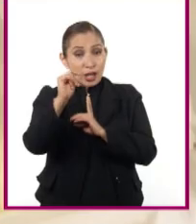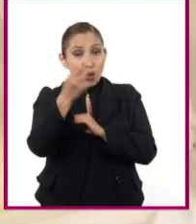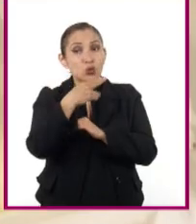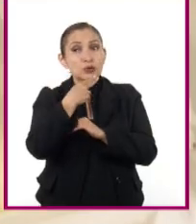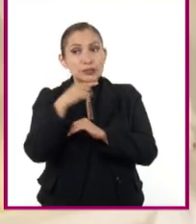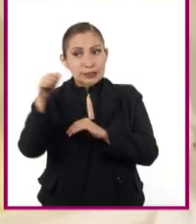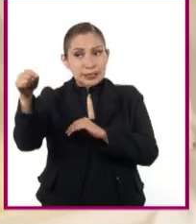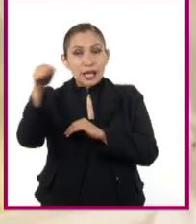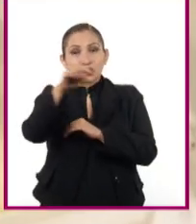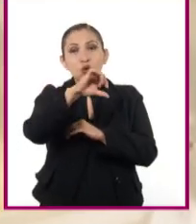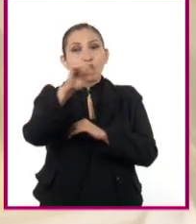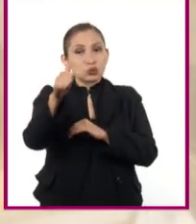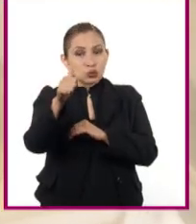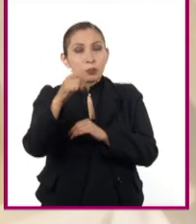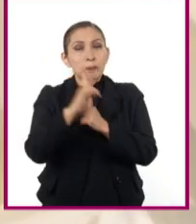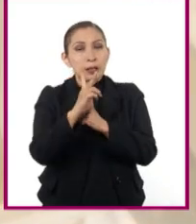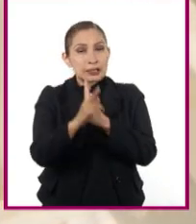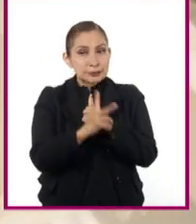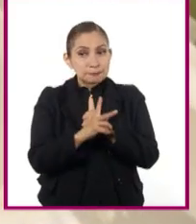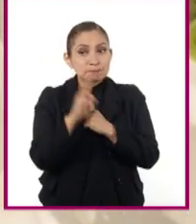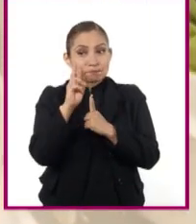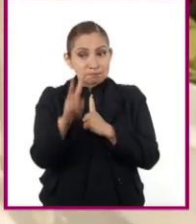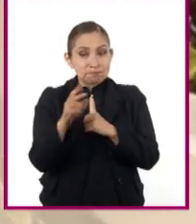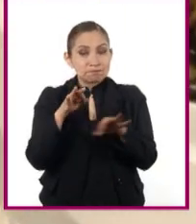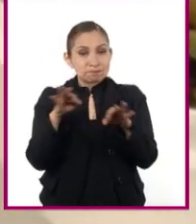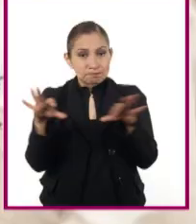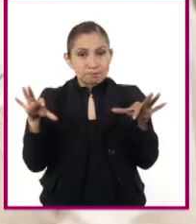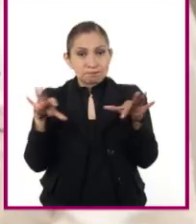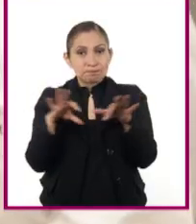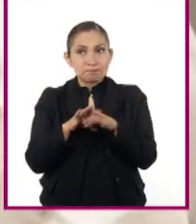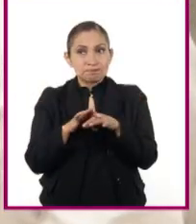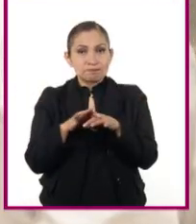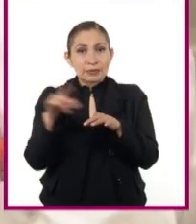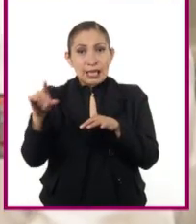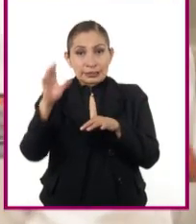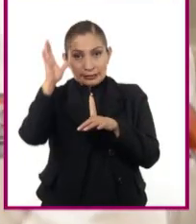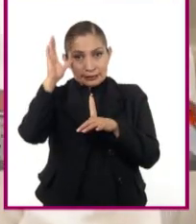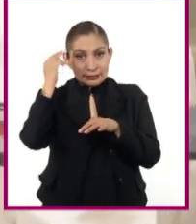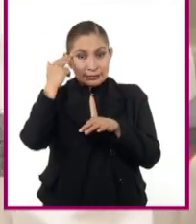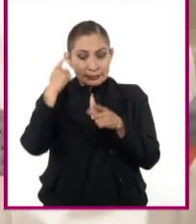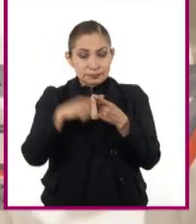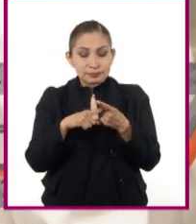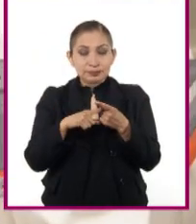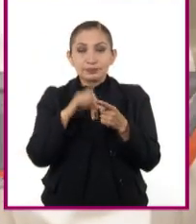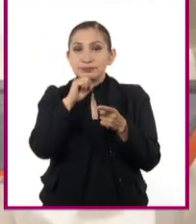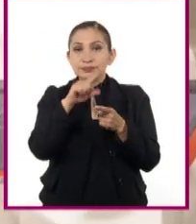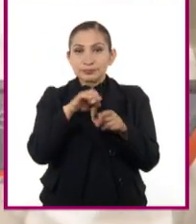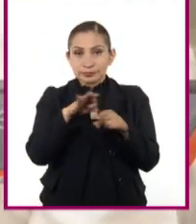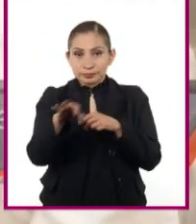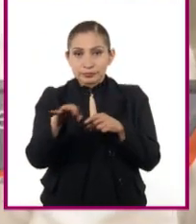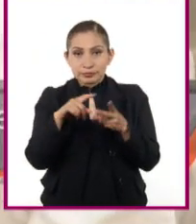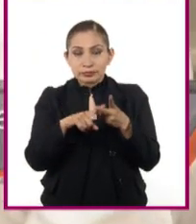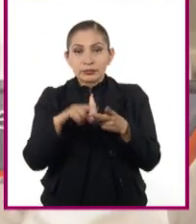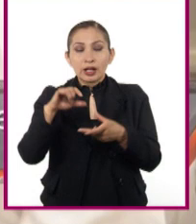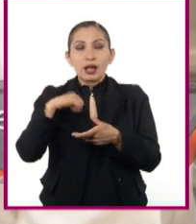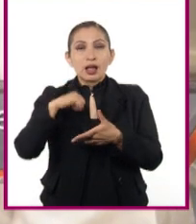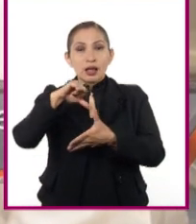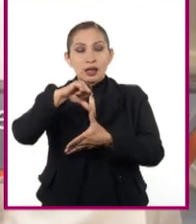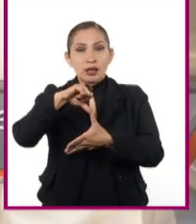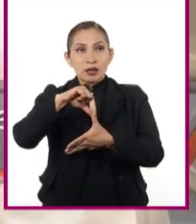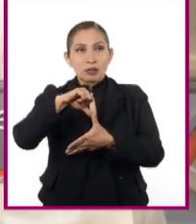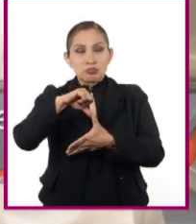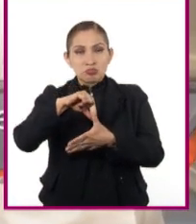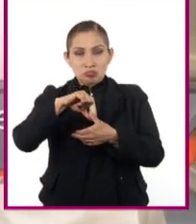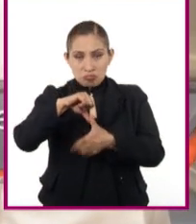la hemos aplicado en otros países. Hemos trabajado en China, hemos trabajado en América del Sur,